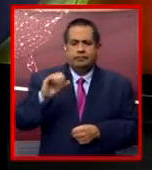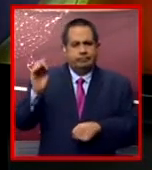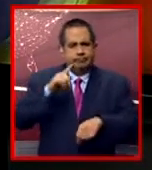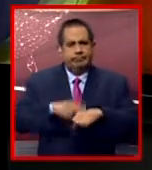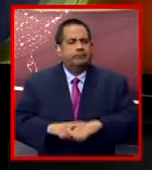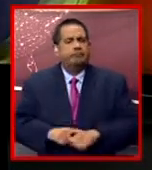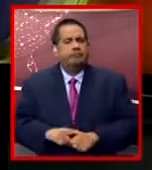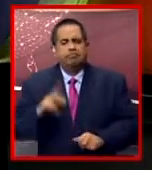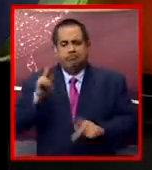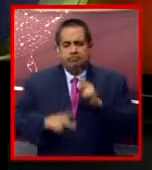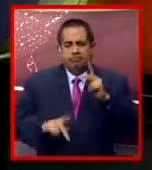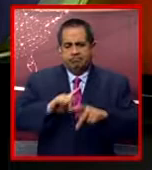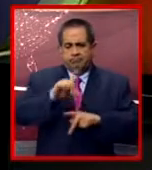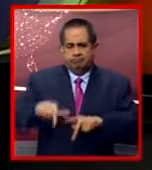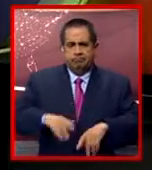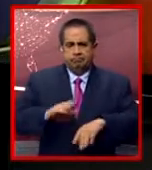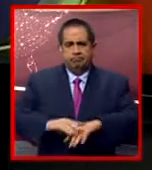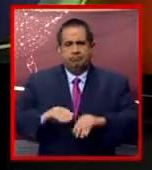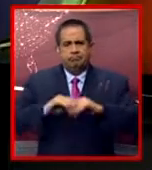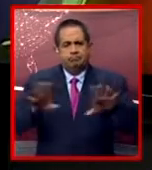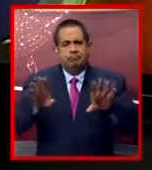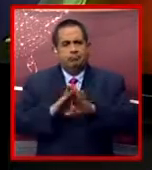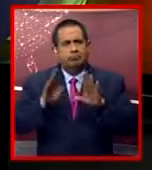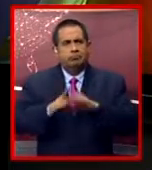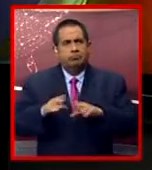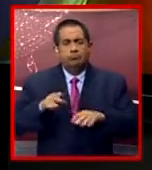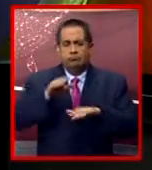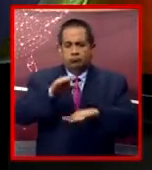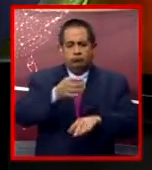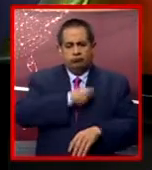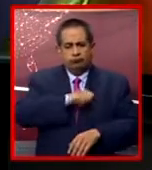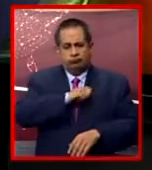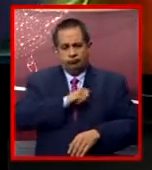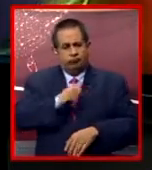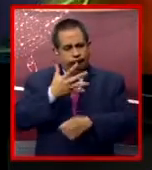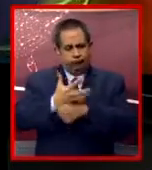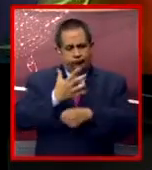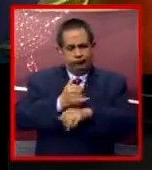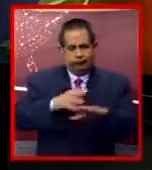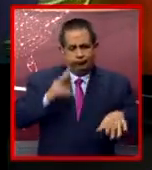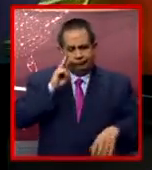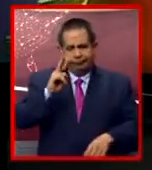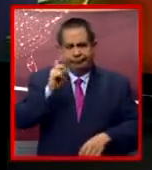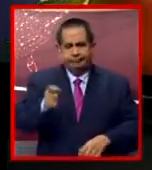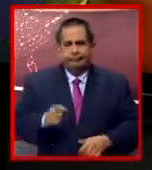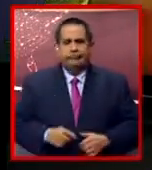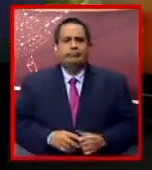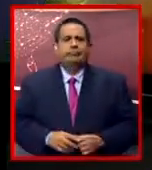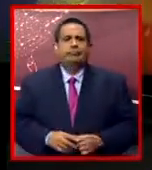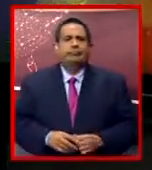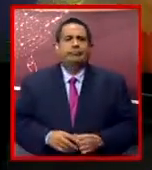Vamos a hacer una pausa, regreso. El tema de la salud también en glosa del Senado mexicano. Ya le platicamos.